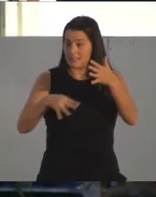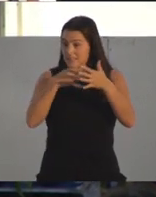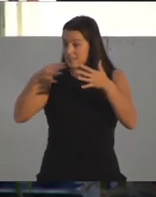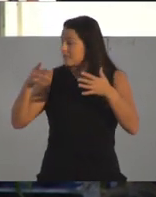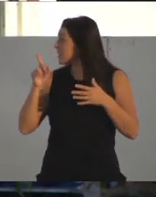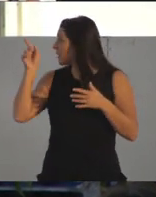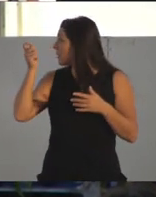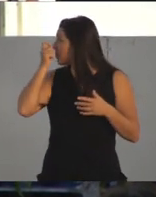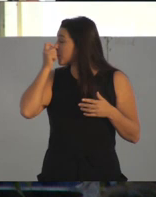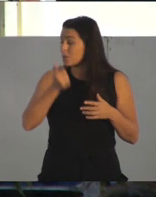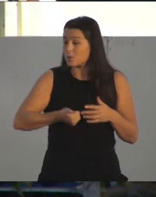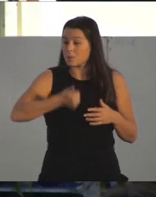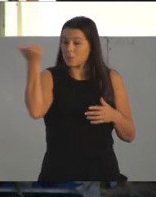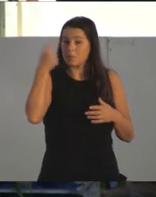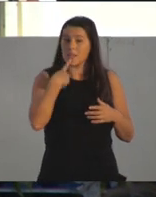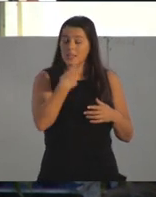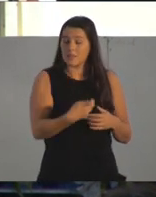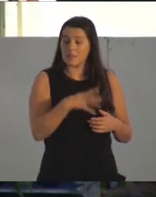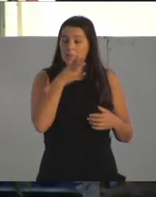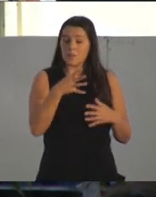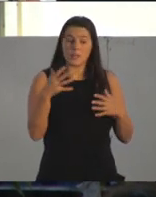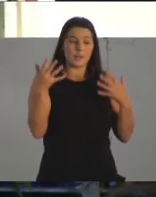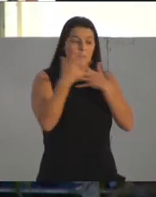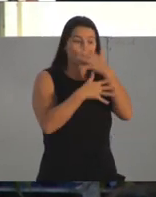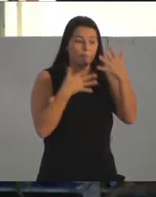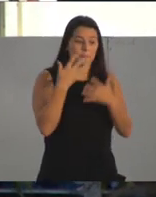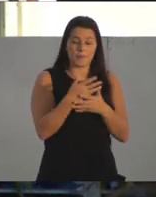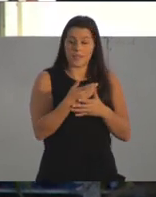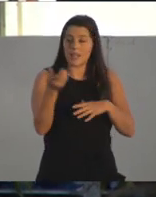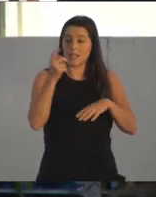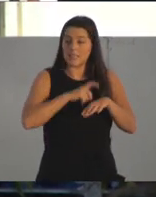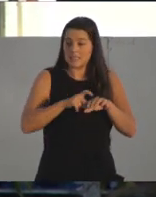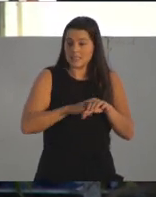poquito más compleja porque está uniéndonos los síntomas que tiene